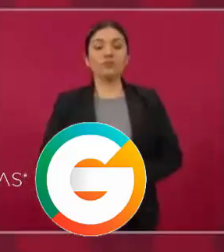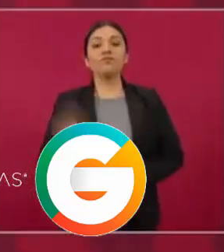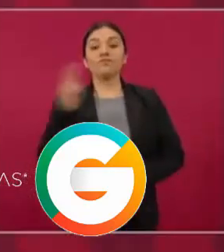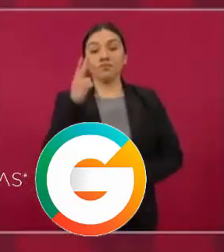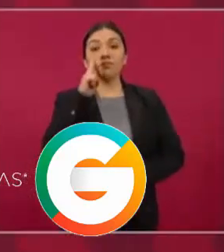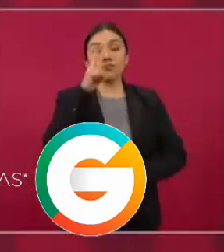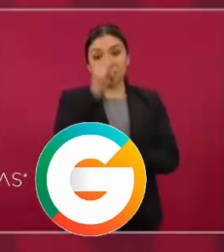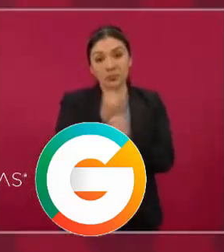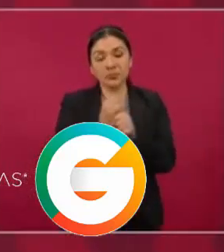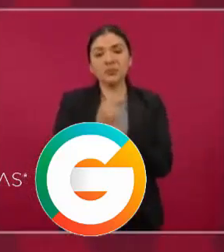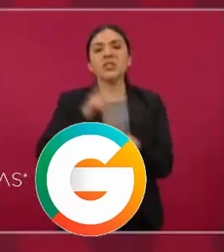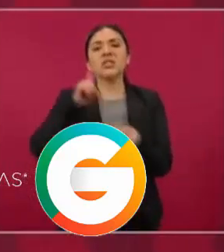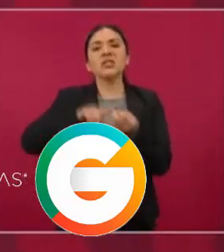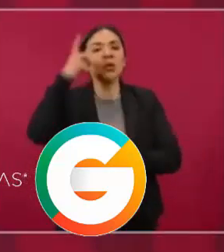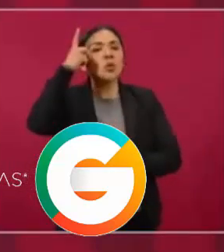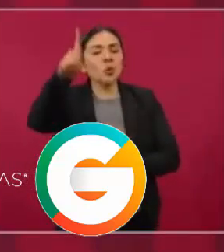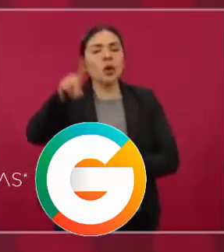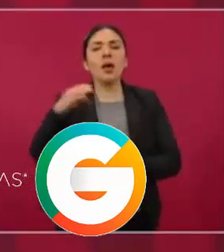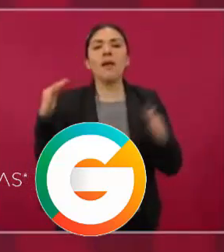nada.